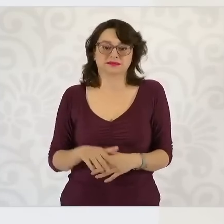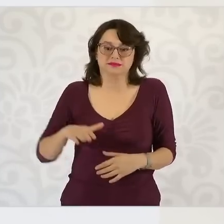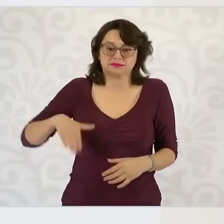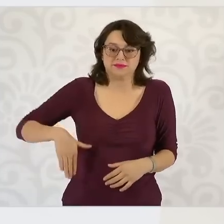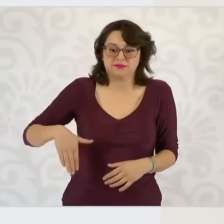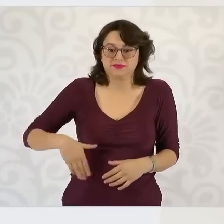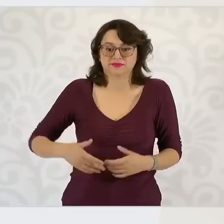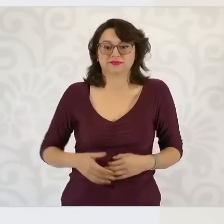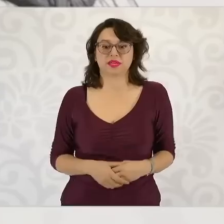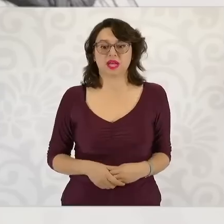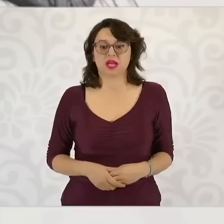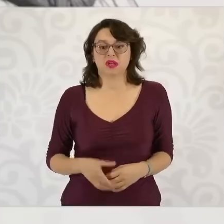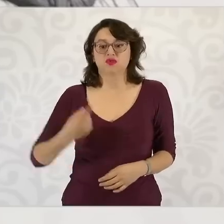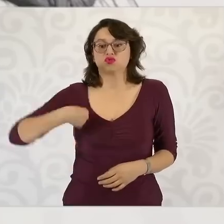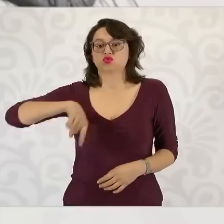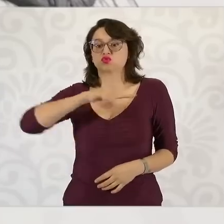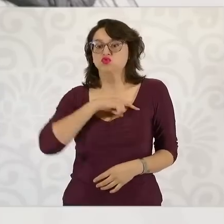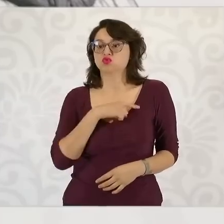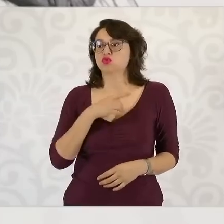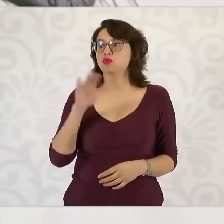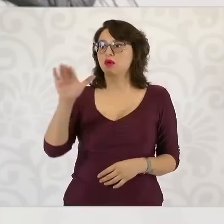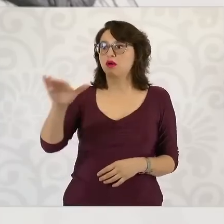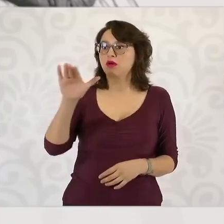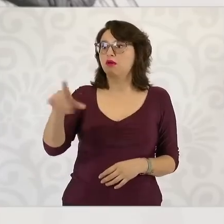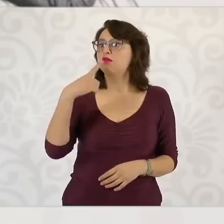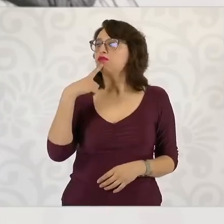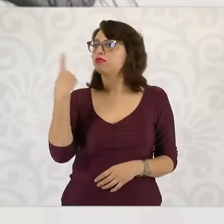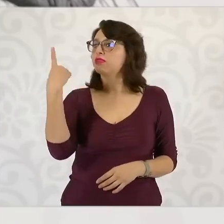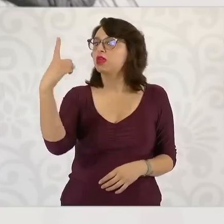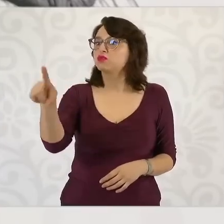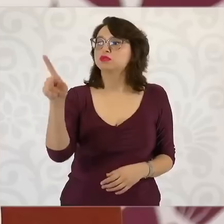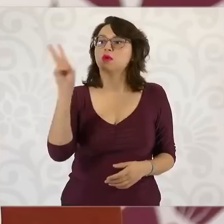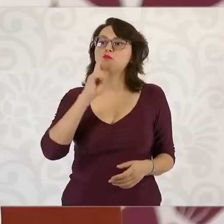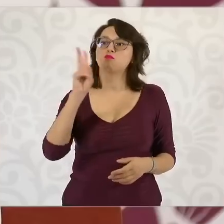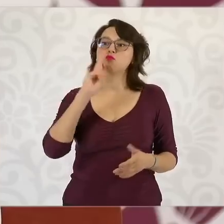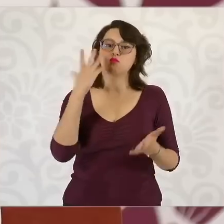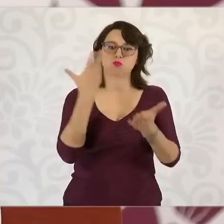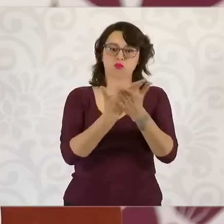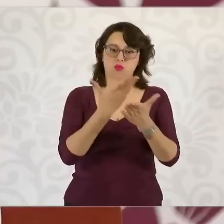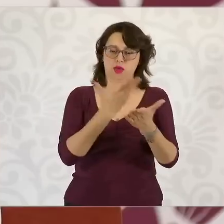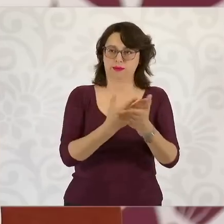uno acusa a un juez de corrupción en el Ministerio Público, tiene que tener las pruebas